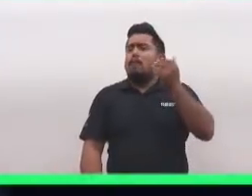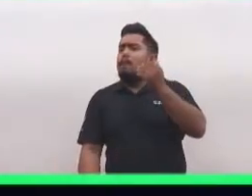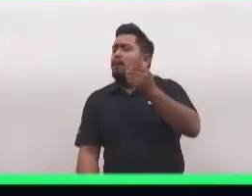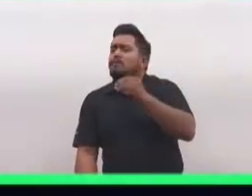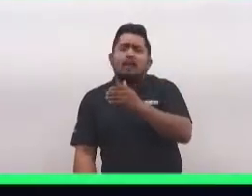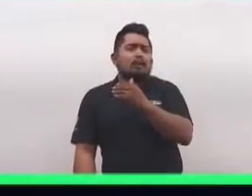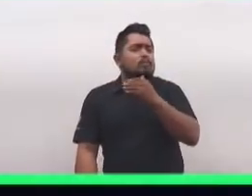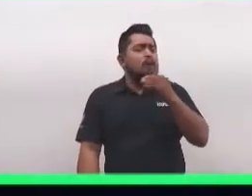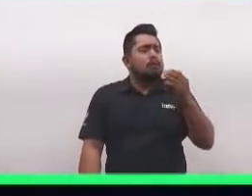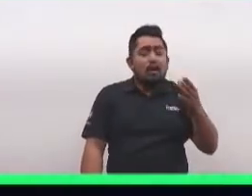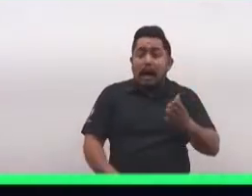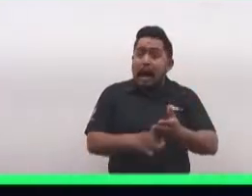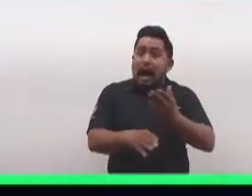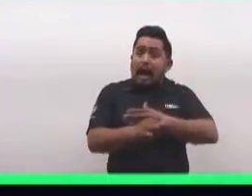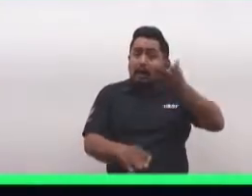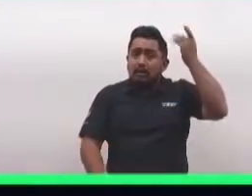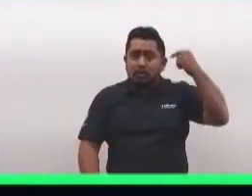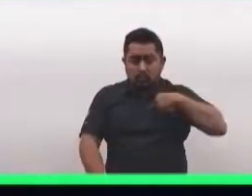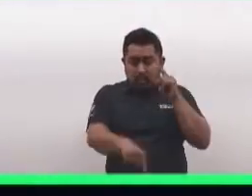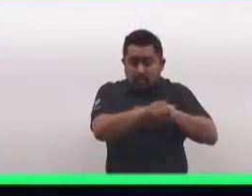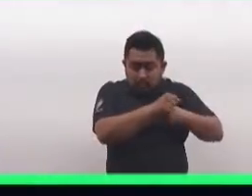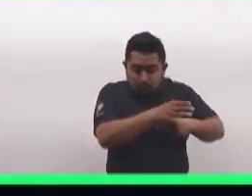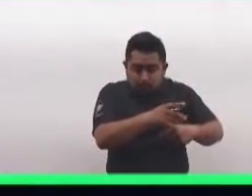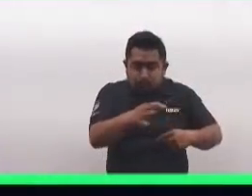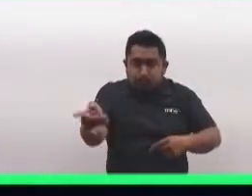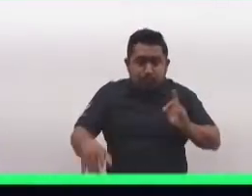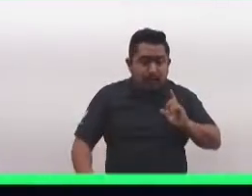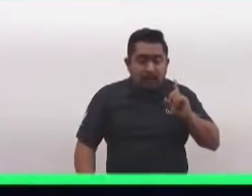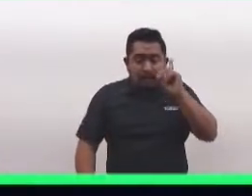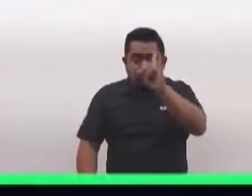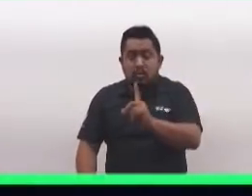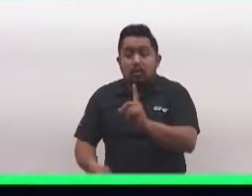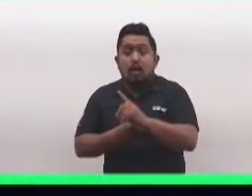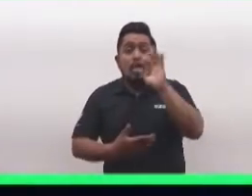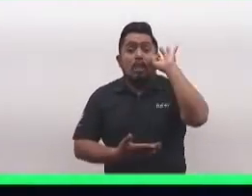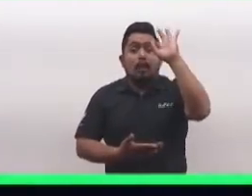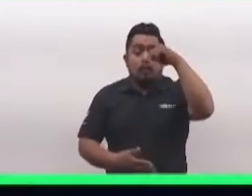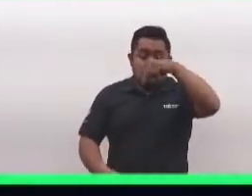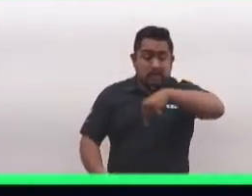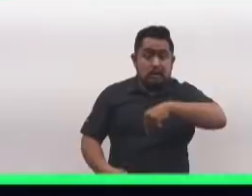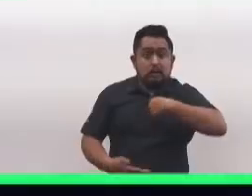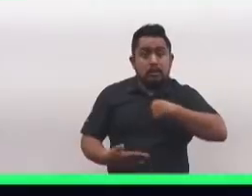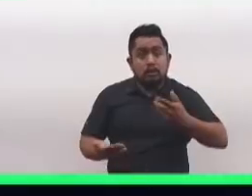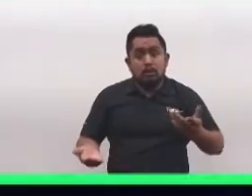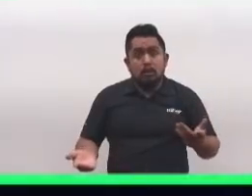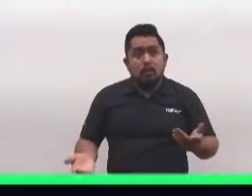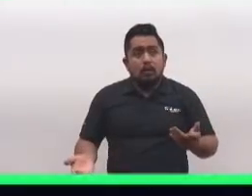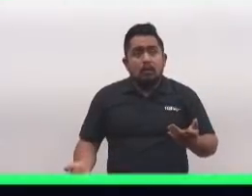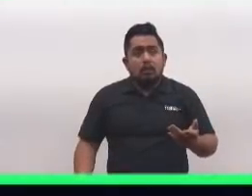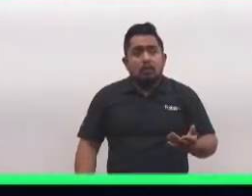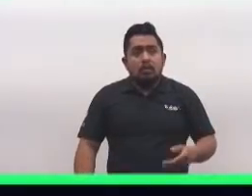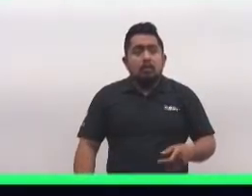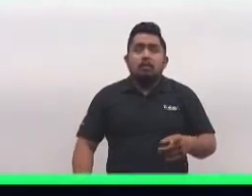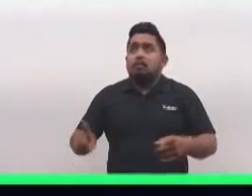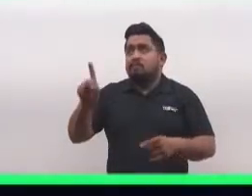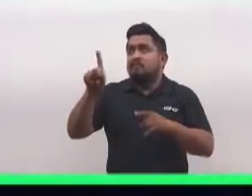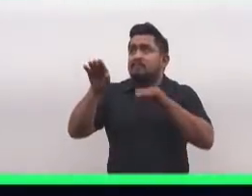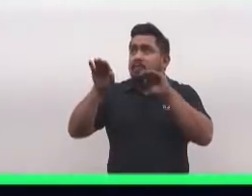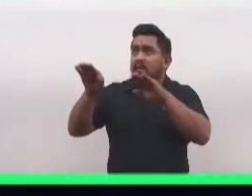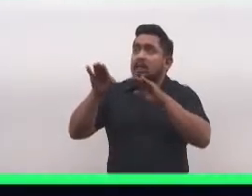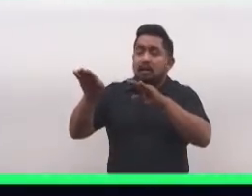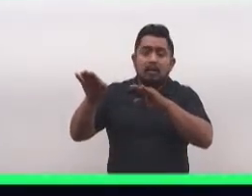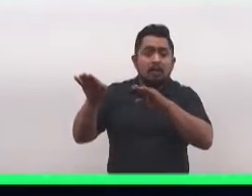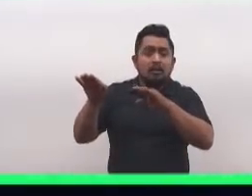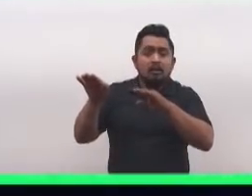privilegio que el señor nos daría con el paso del tiempo que es predicar nos que sea bueno o malo pero le agradezco a dios